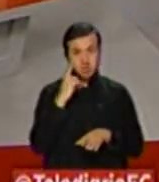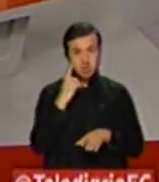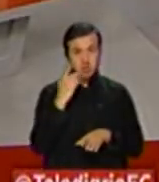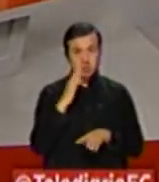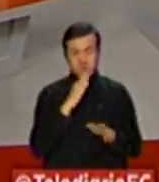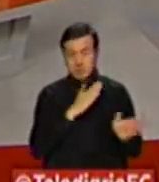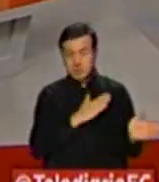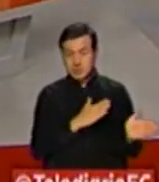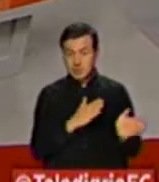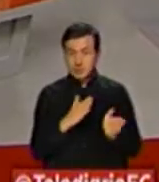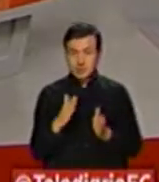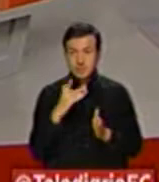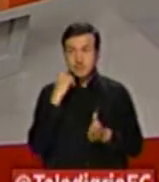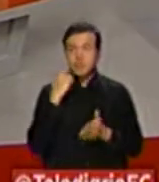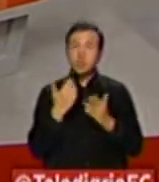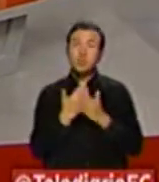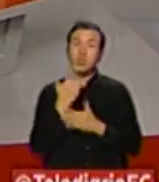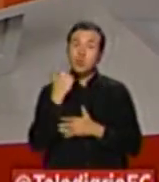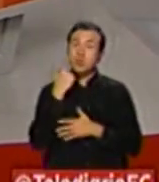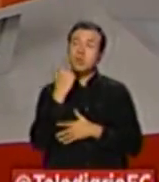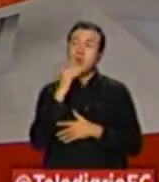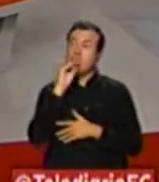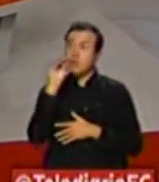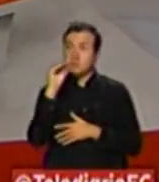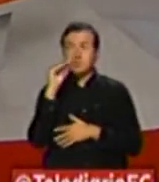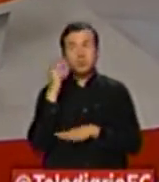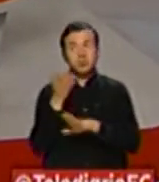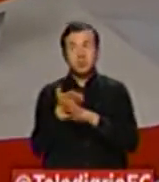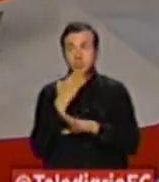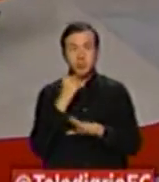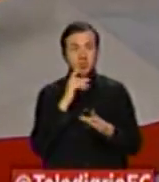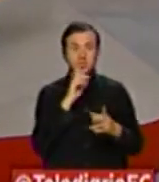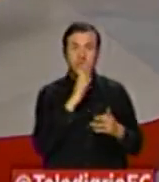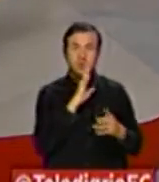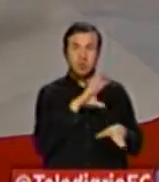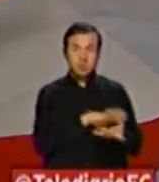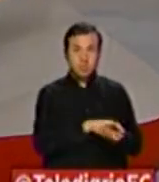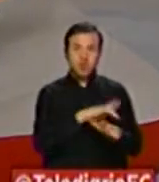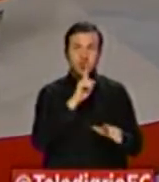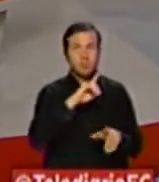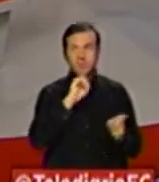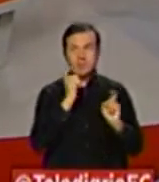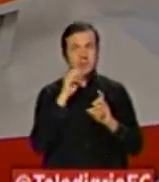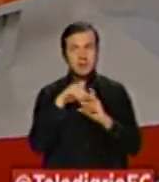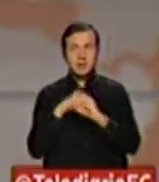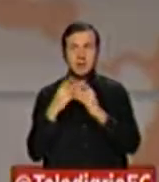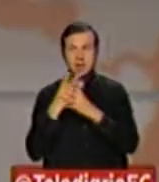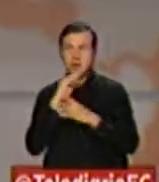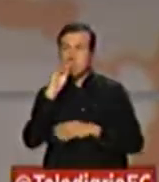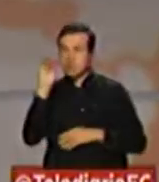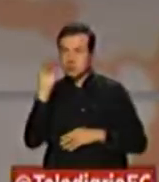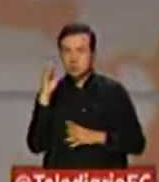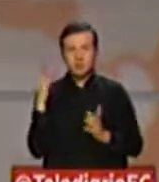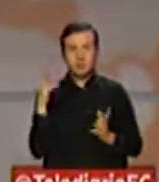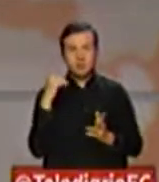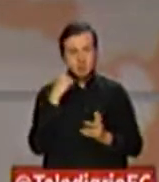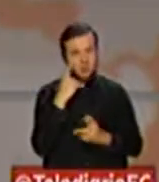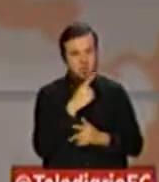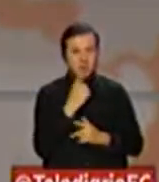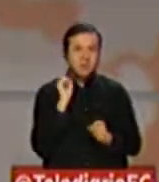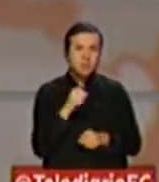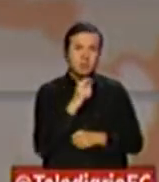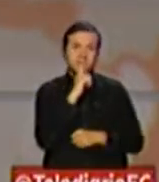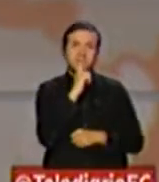convicción y que ante estas nuevas sospechas justifica cambiar la medida sustitutiva, es decir, ponerlo en prisión. Tenemos que identificar, no nos podemos